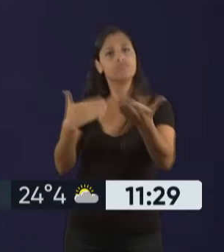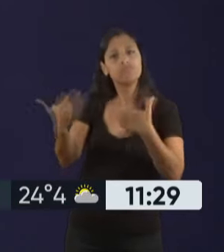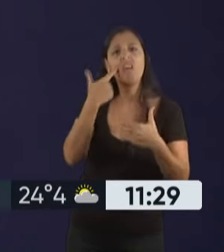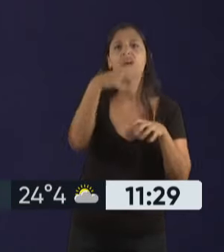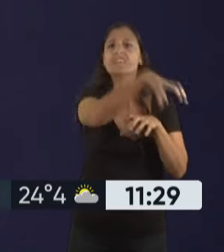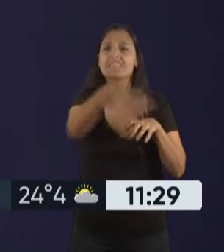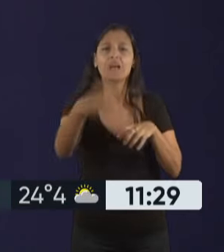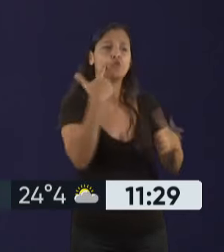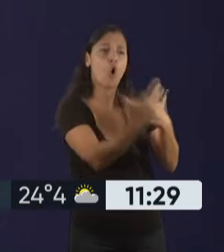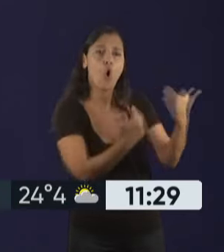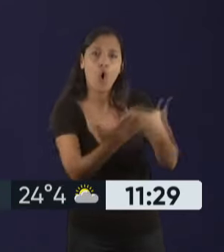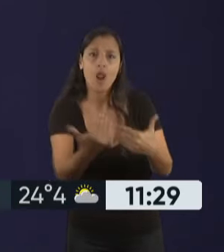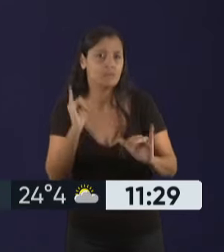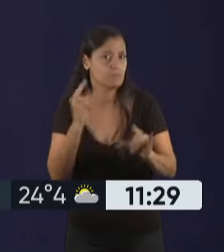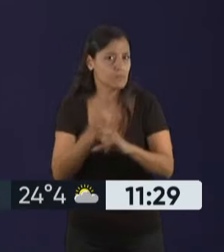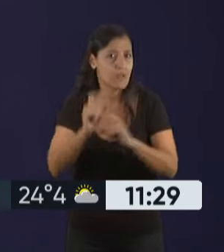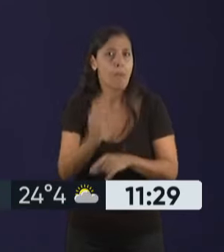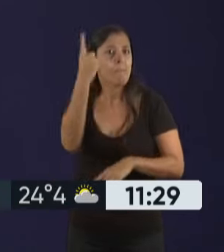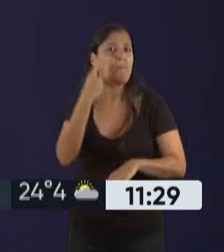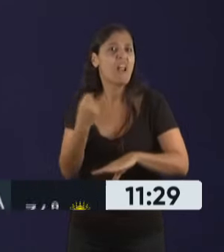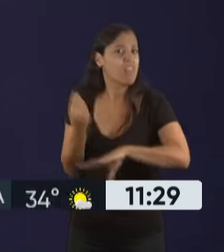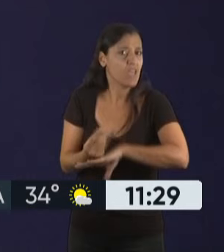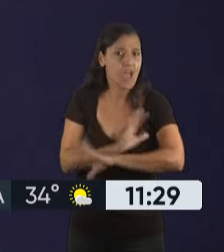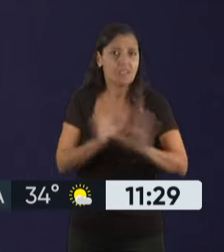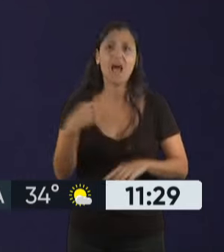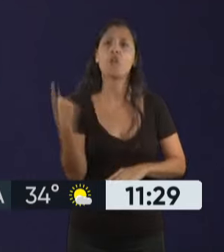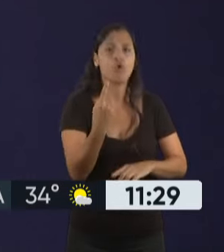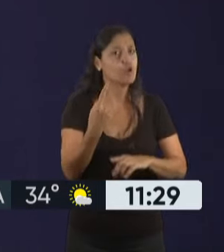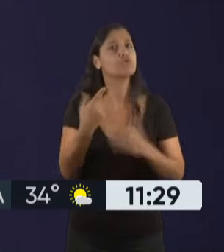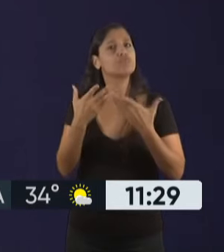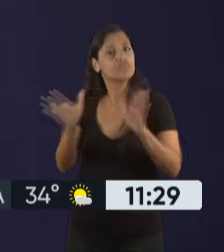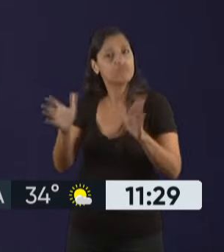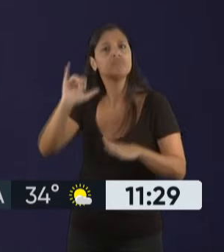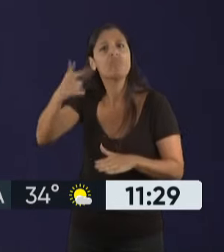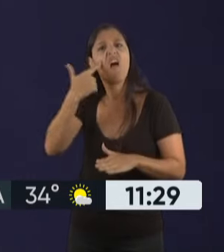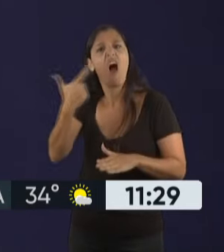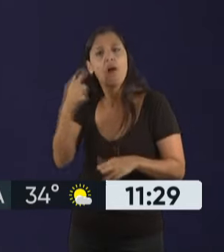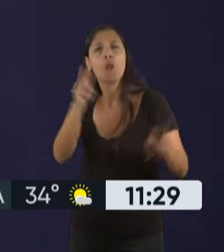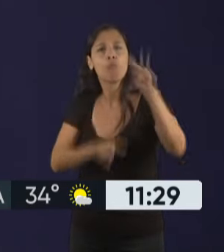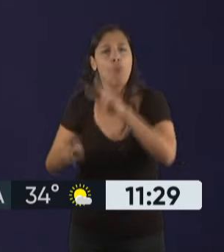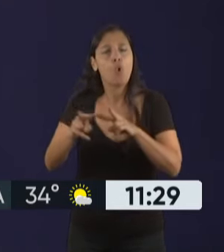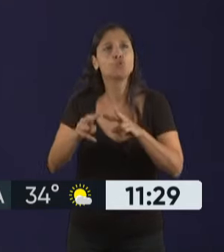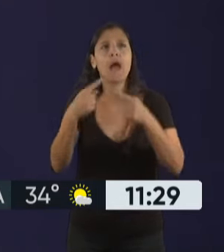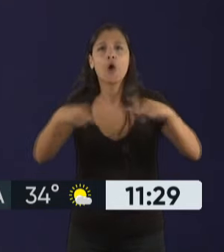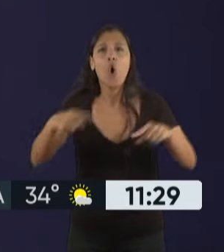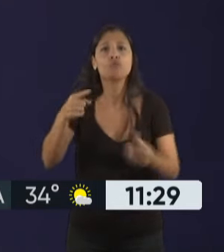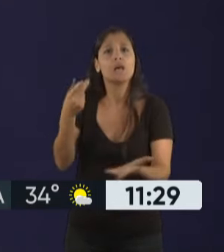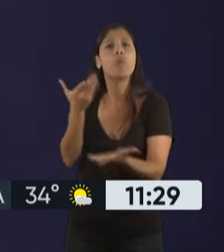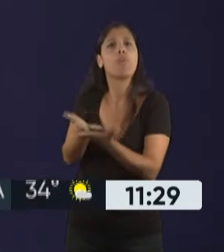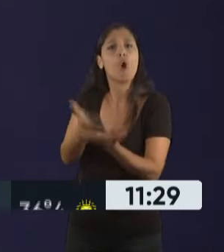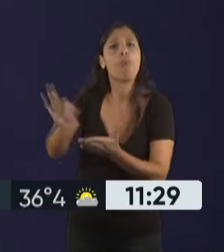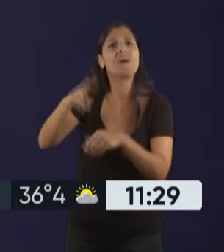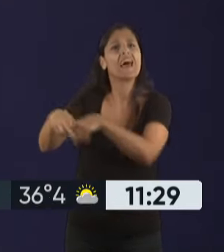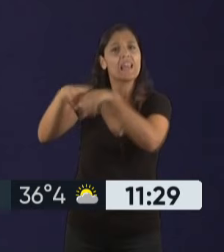sectores y desde el día uno estuvimos abiertos a mejorar todo lo que se proponga